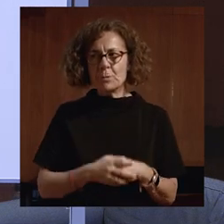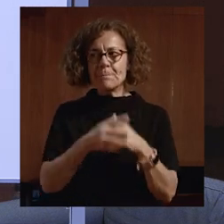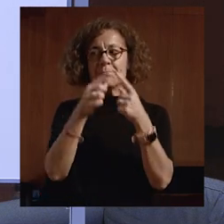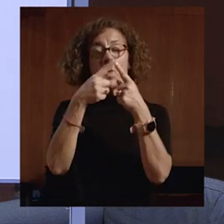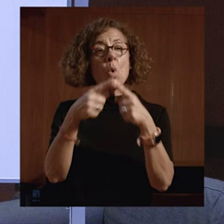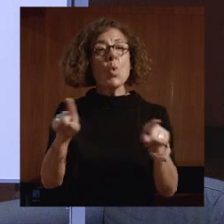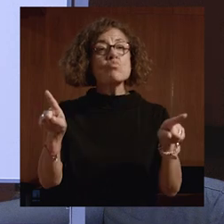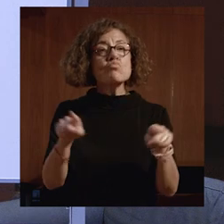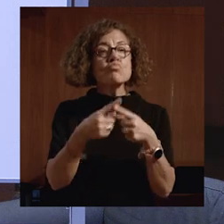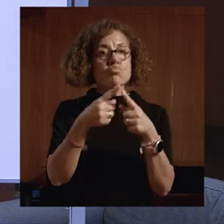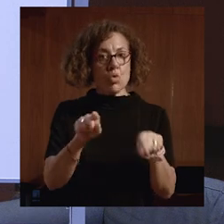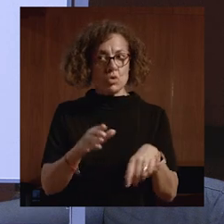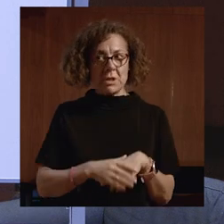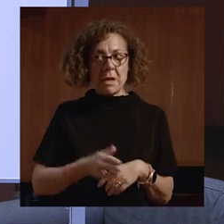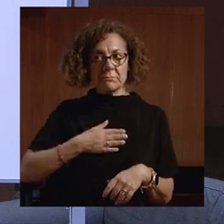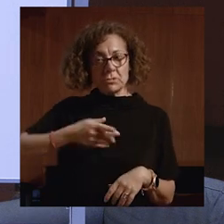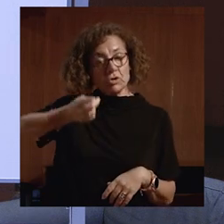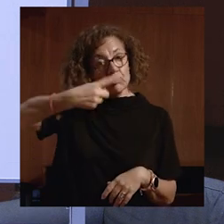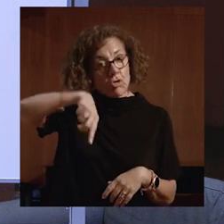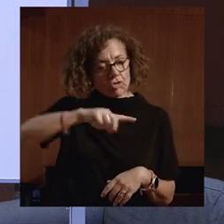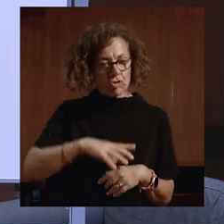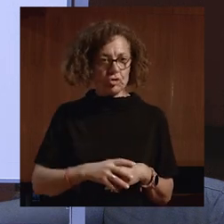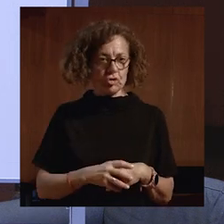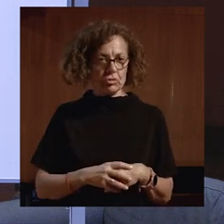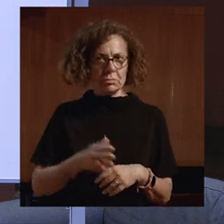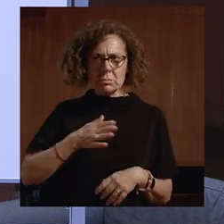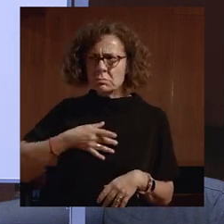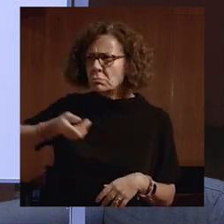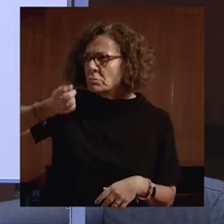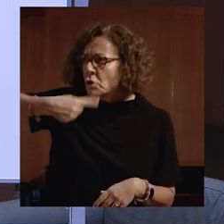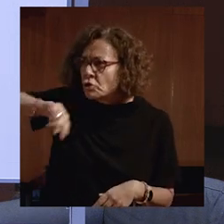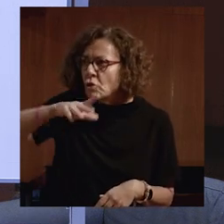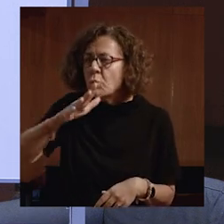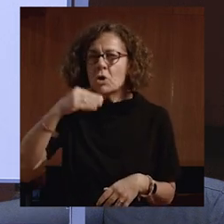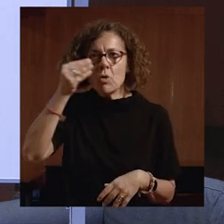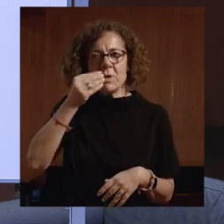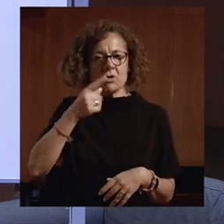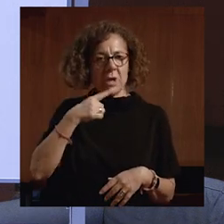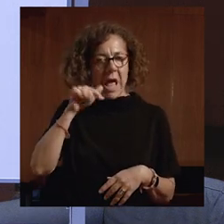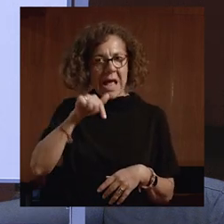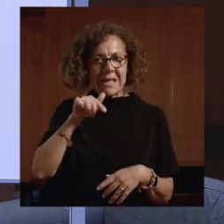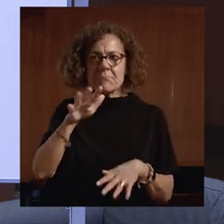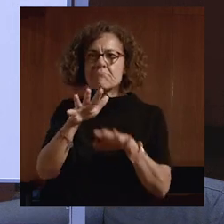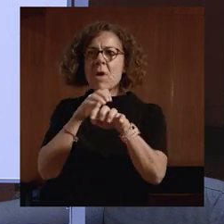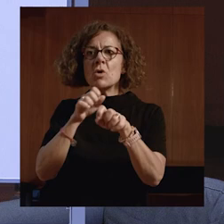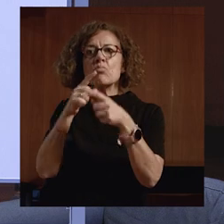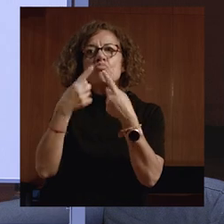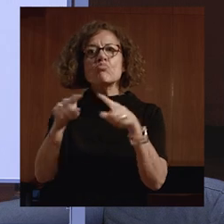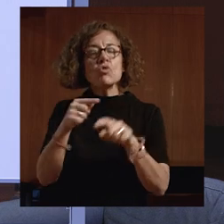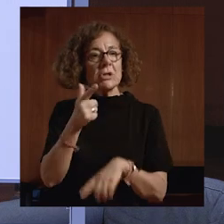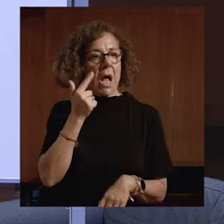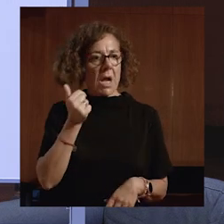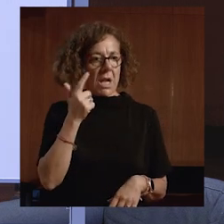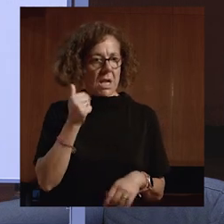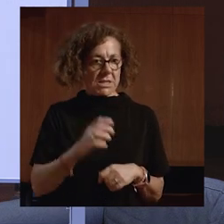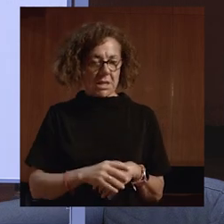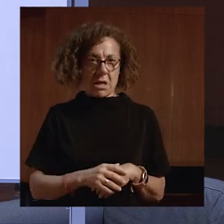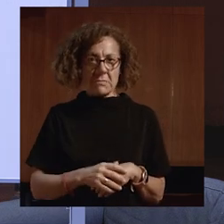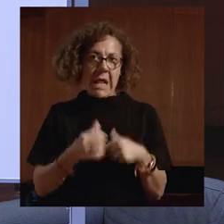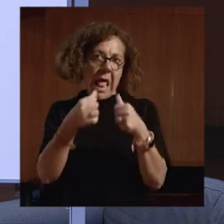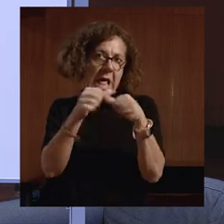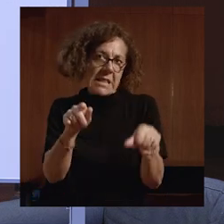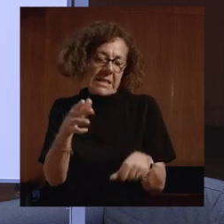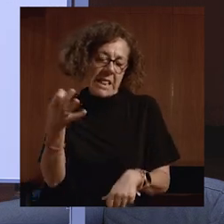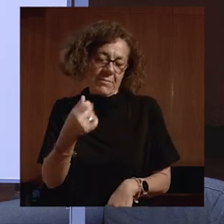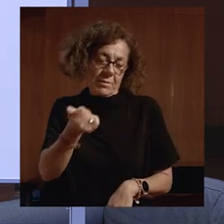música... que nosotros hacemos, digo nosotros porque entiendo que aquí la mayoría hace música clásica, la etiqueta con la que nos tenemos que